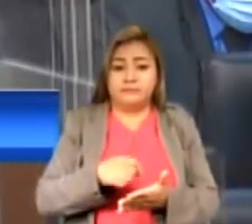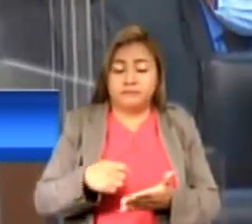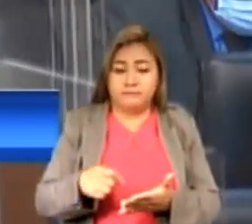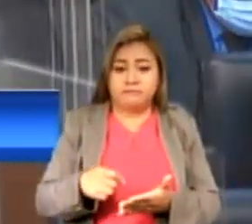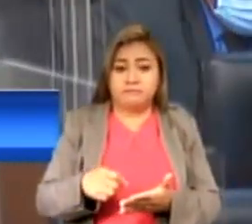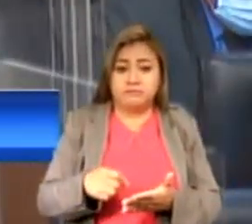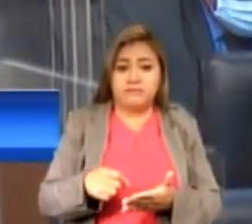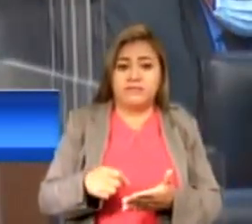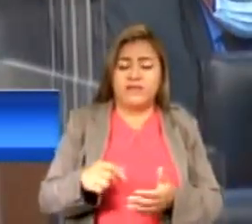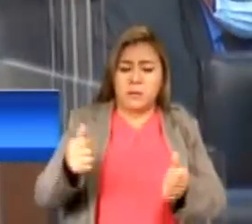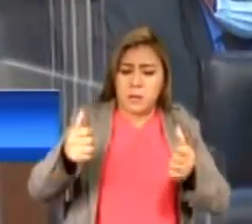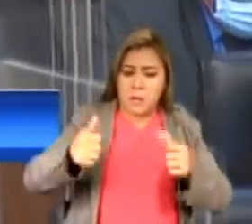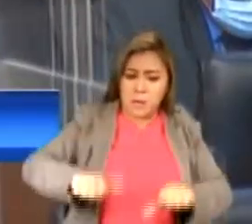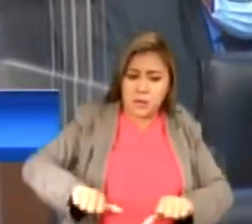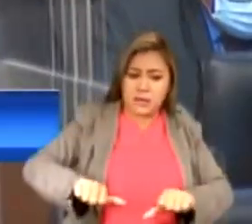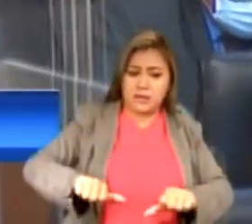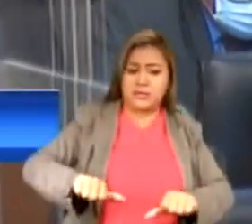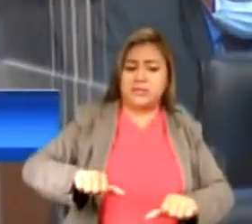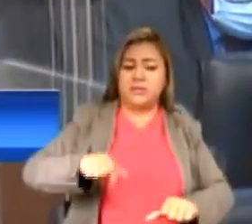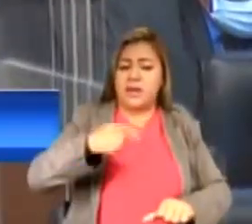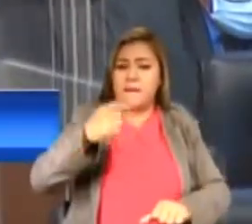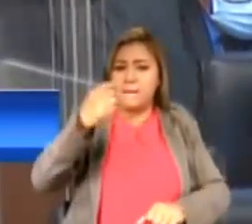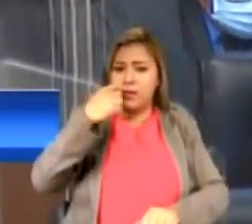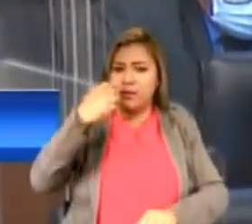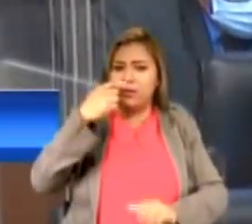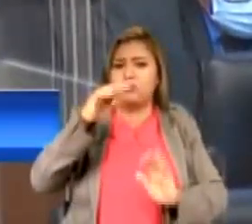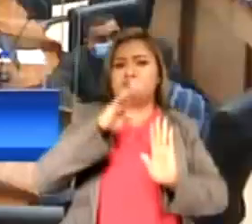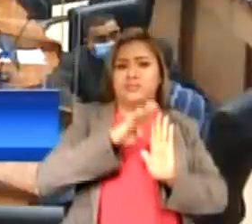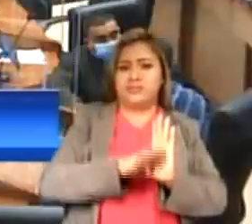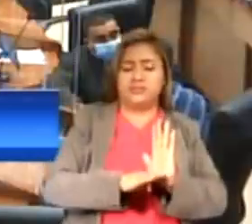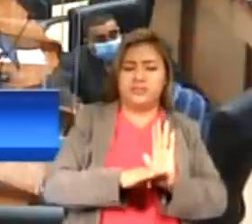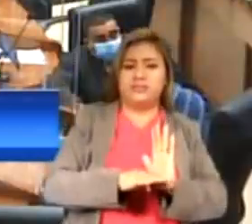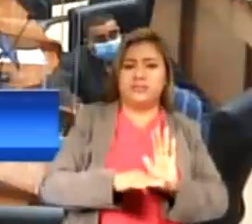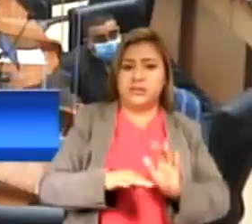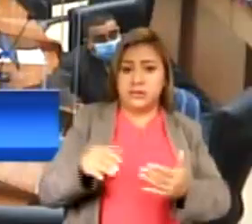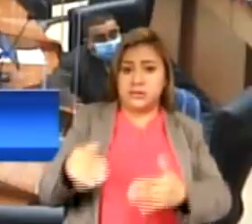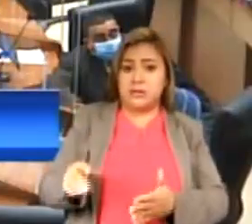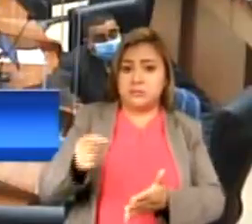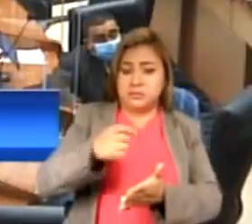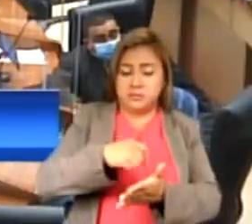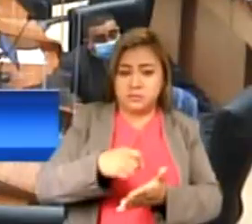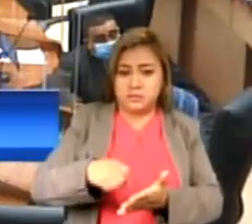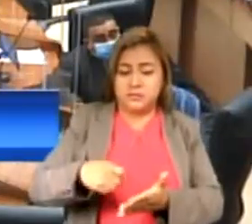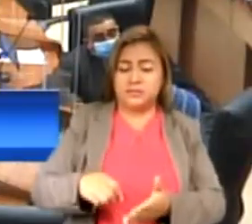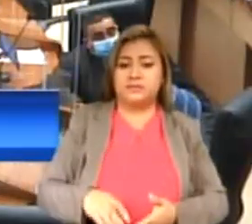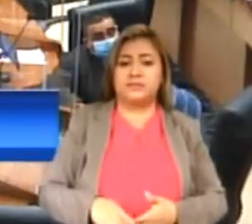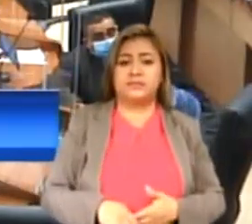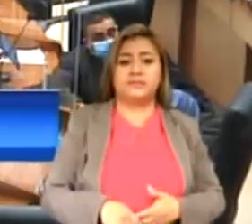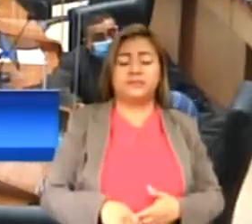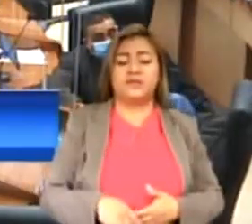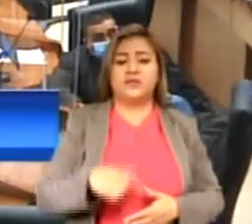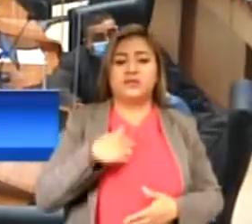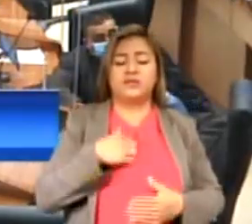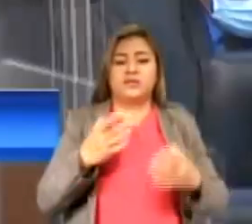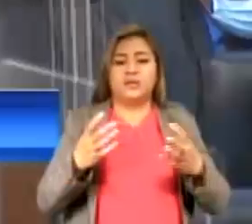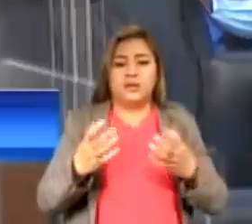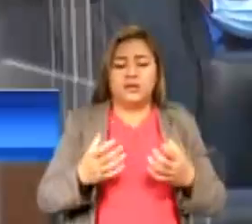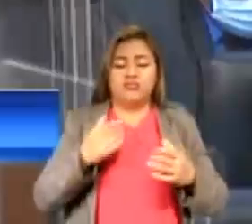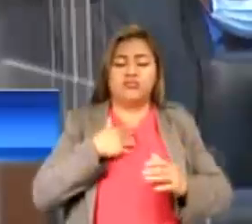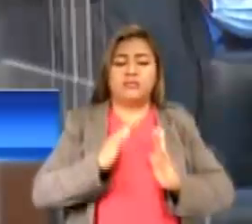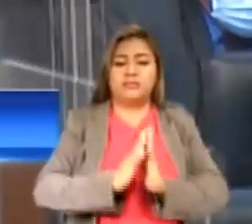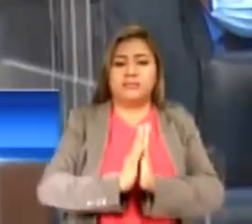lo firmó conmigo y varios diputados de otras bancadas también lo firmaron conmigo. Yo les quiero pedir aquí